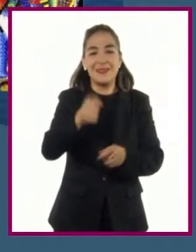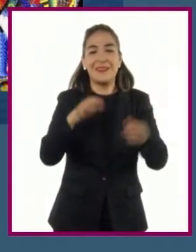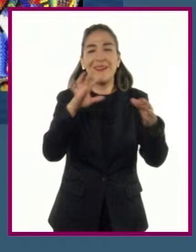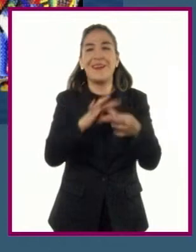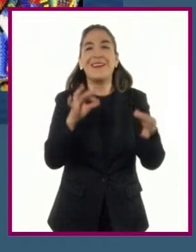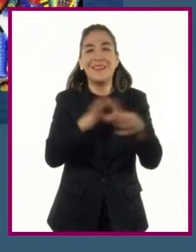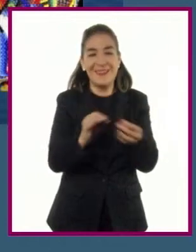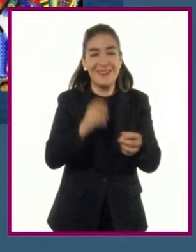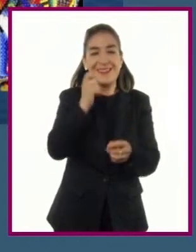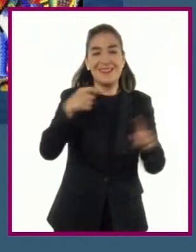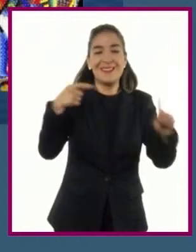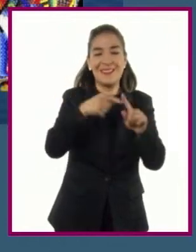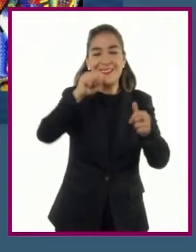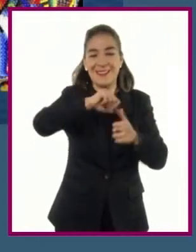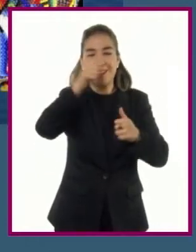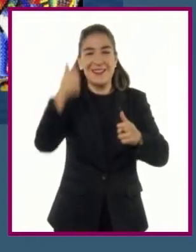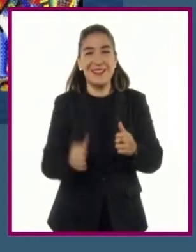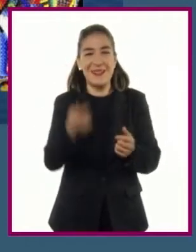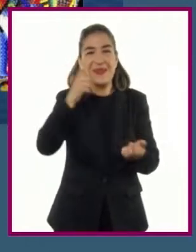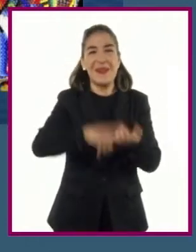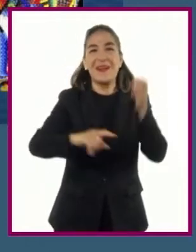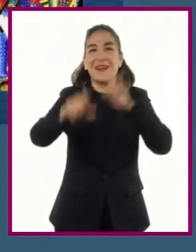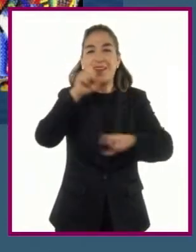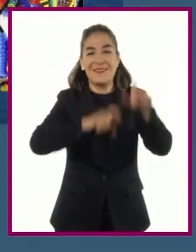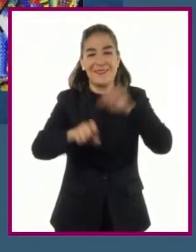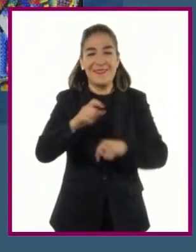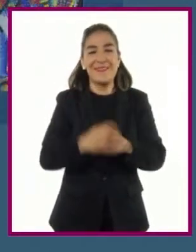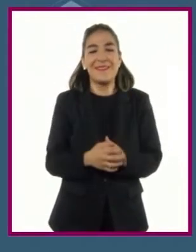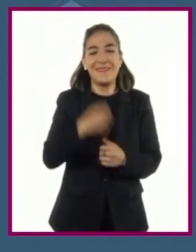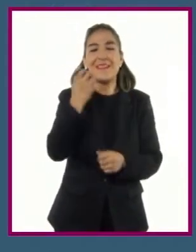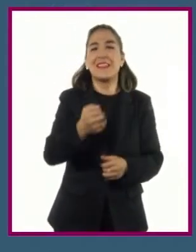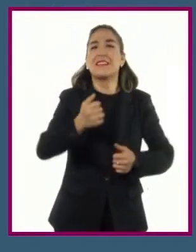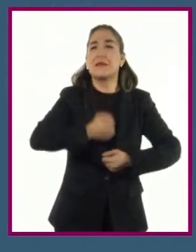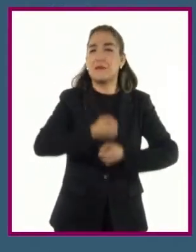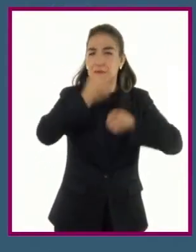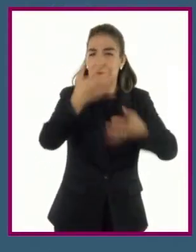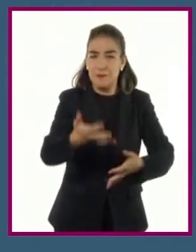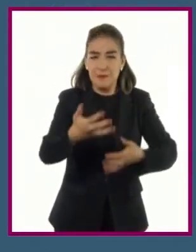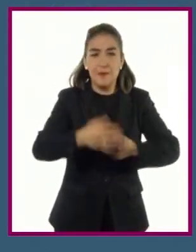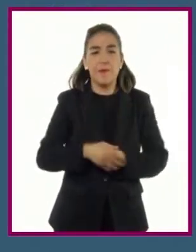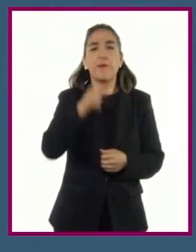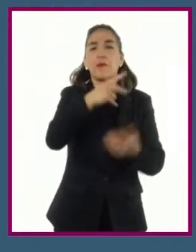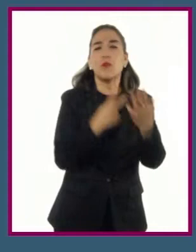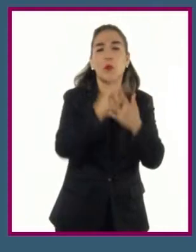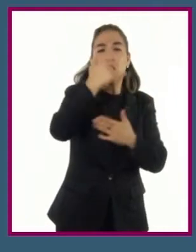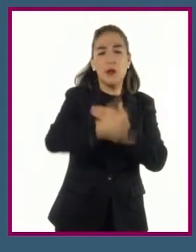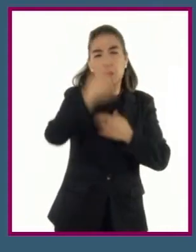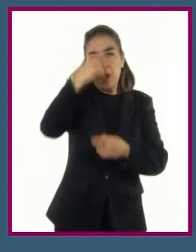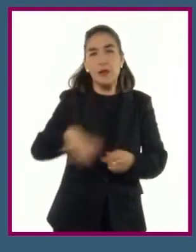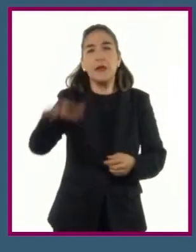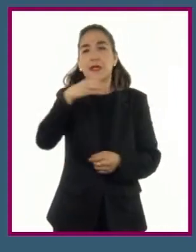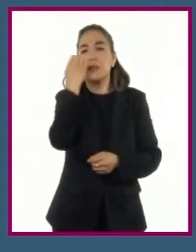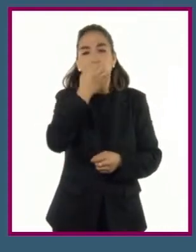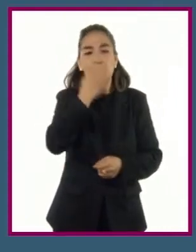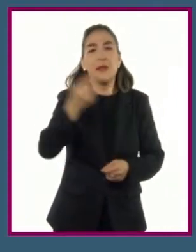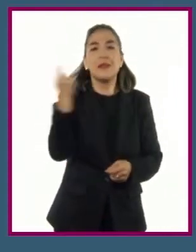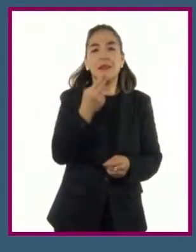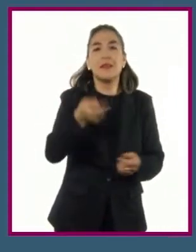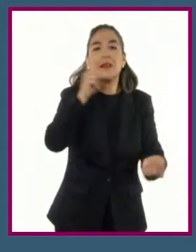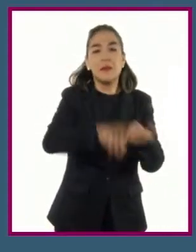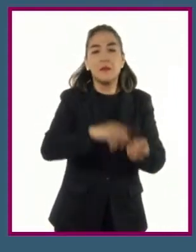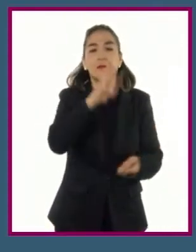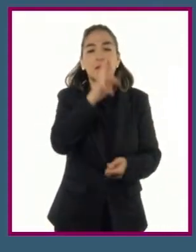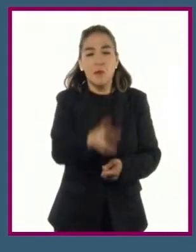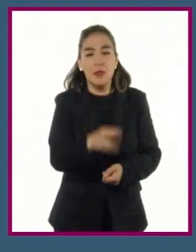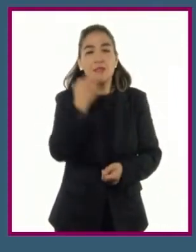en las expresiones artísticas son productos químicos? El proyecto ciudadano escolar surge como una necesidad de